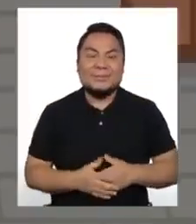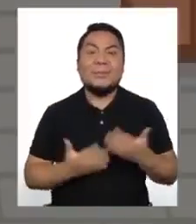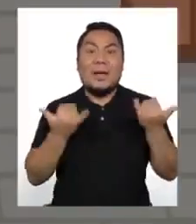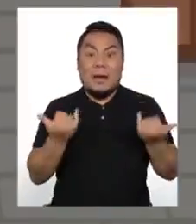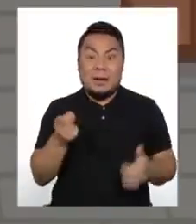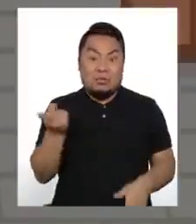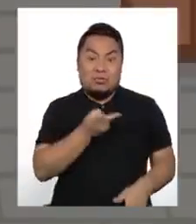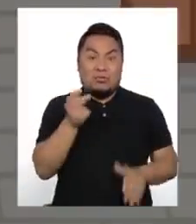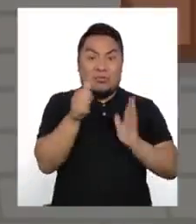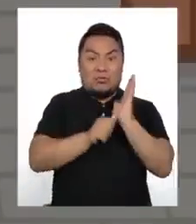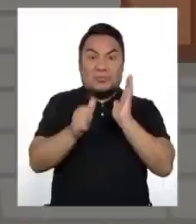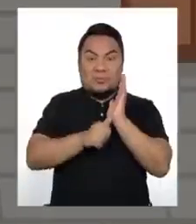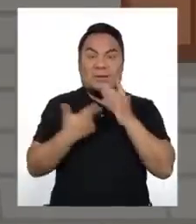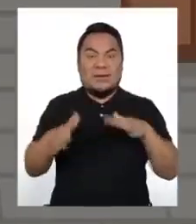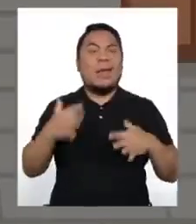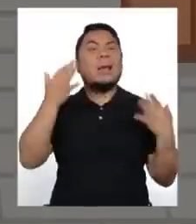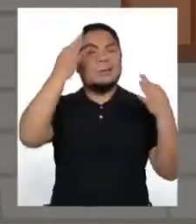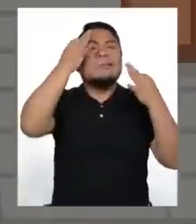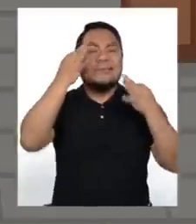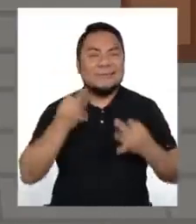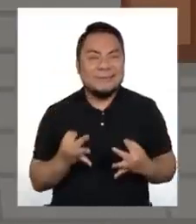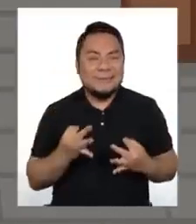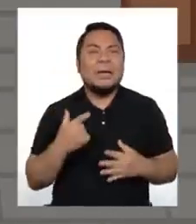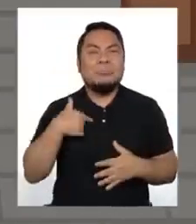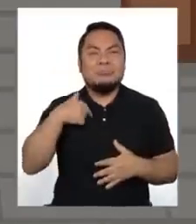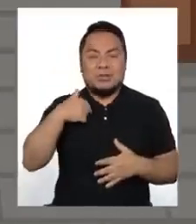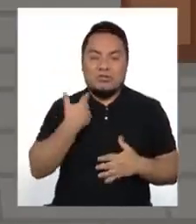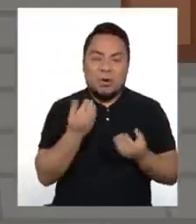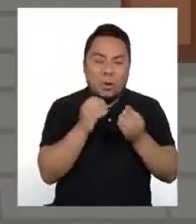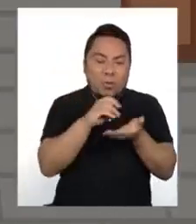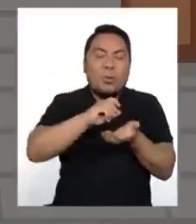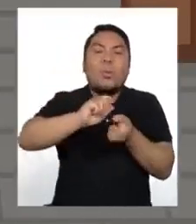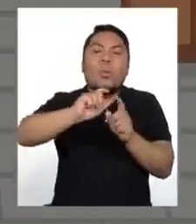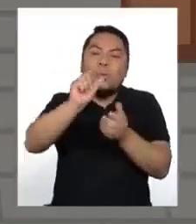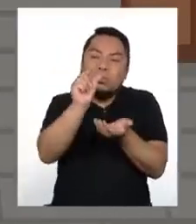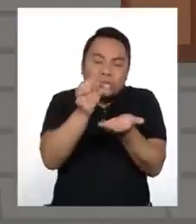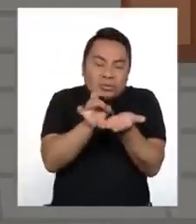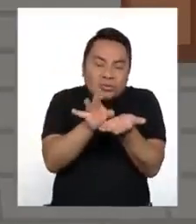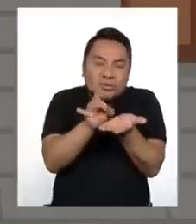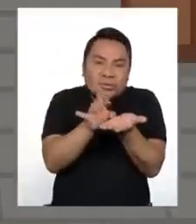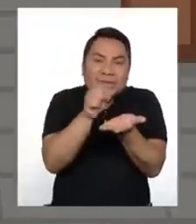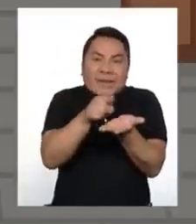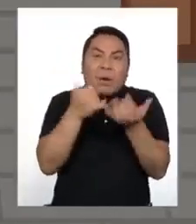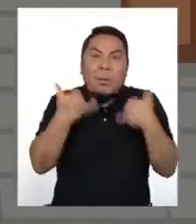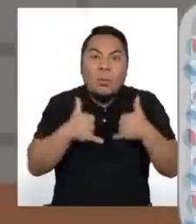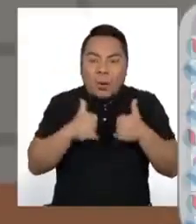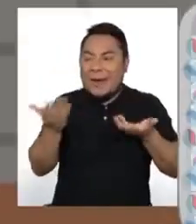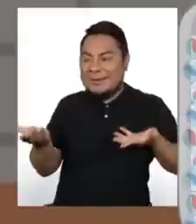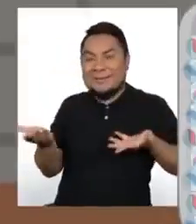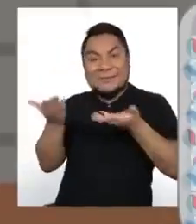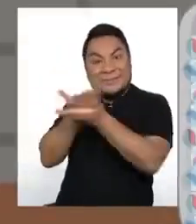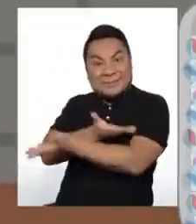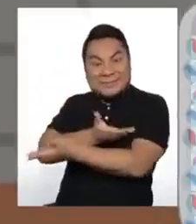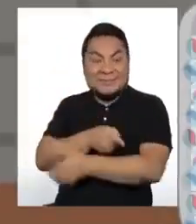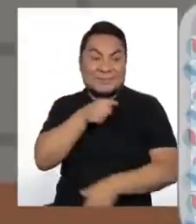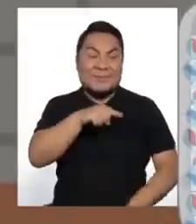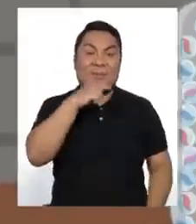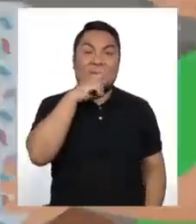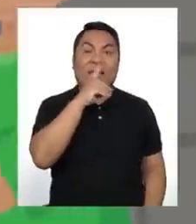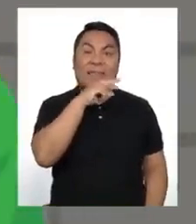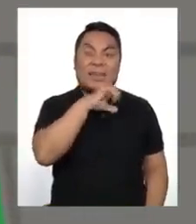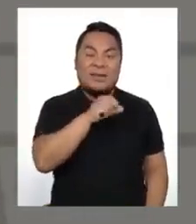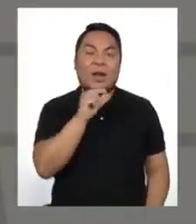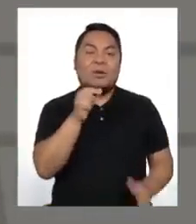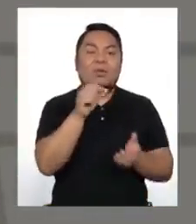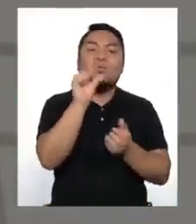Andrea y Tomás han decidido hacer trueques con sus canicas para luego jugar con ellas. Andrea tiene canicas